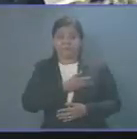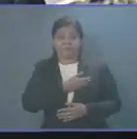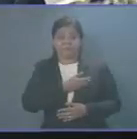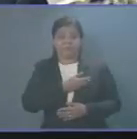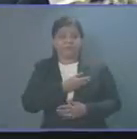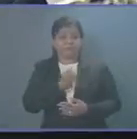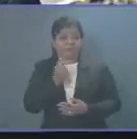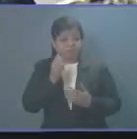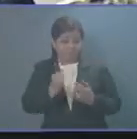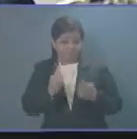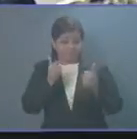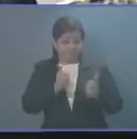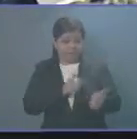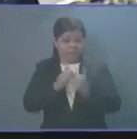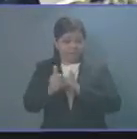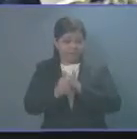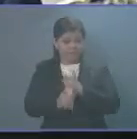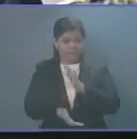un gran avance.